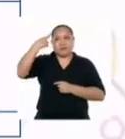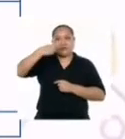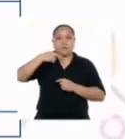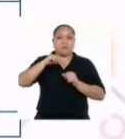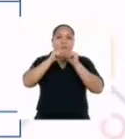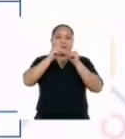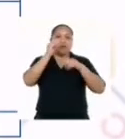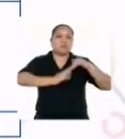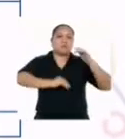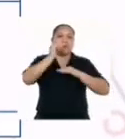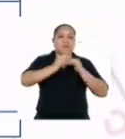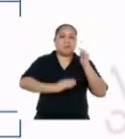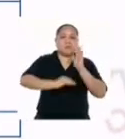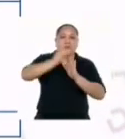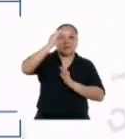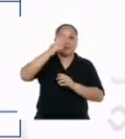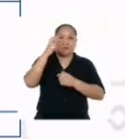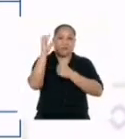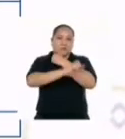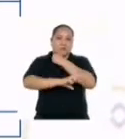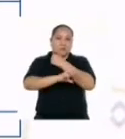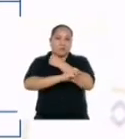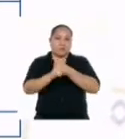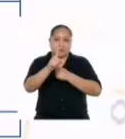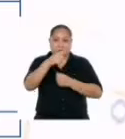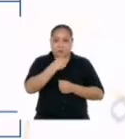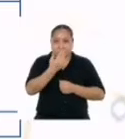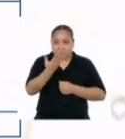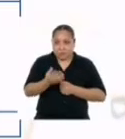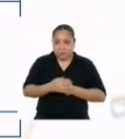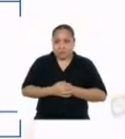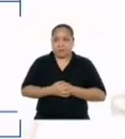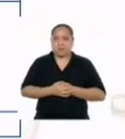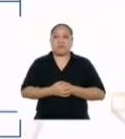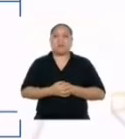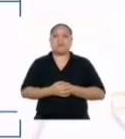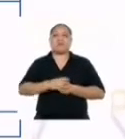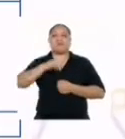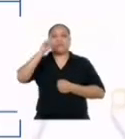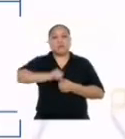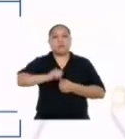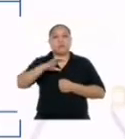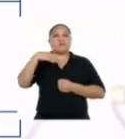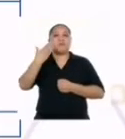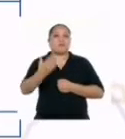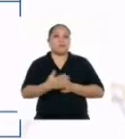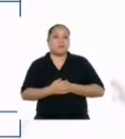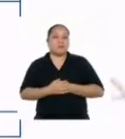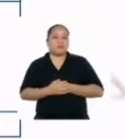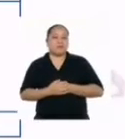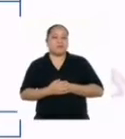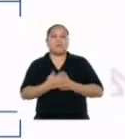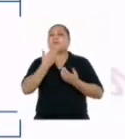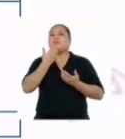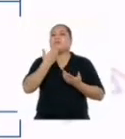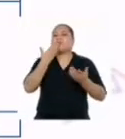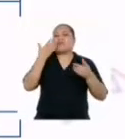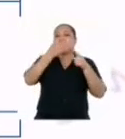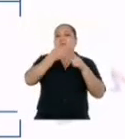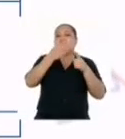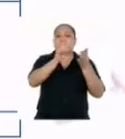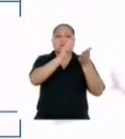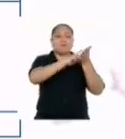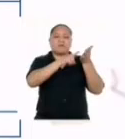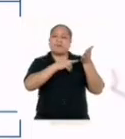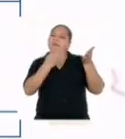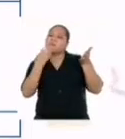seguir construyéndonos como país. ¿No les parece? Claro que sí. Luego, ¿a quién estará dirigida